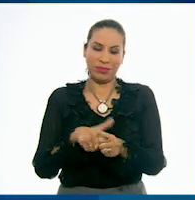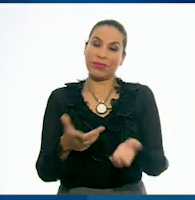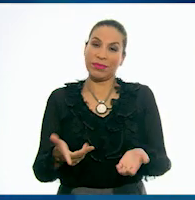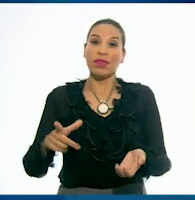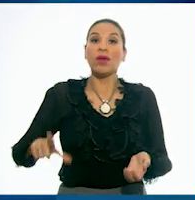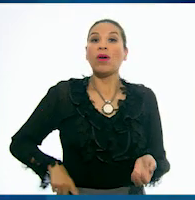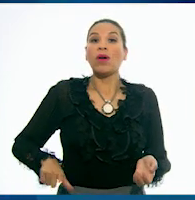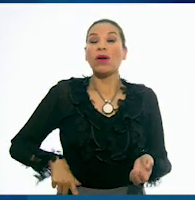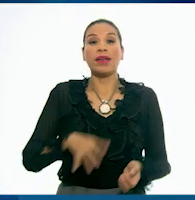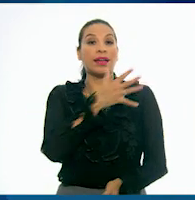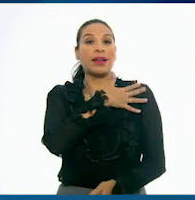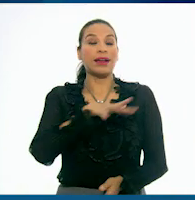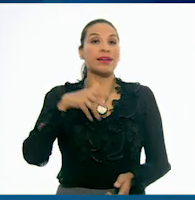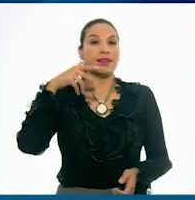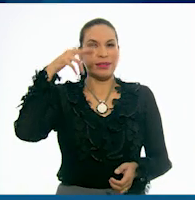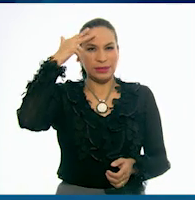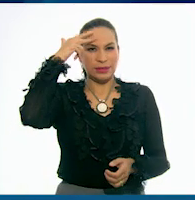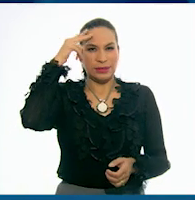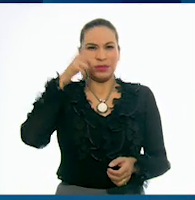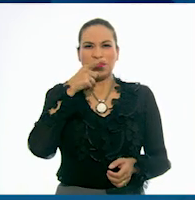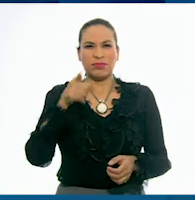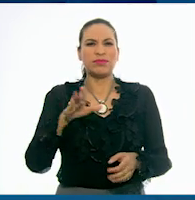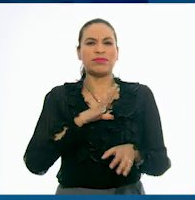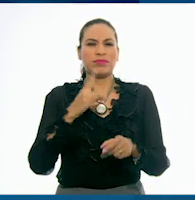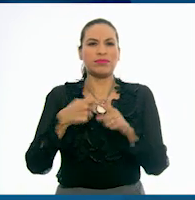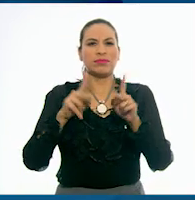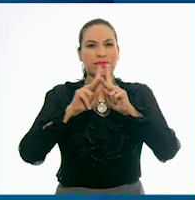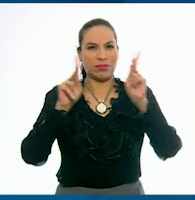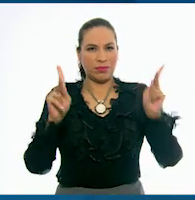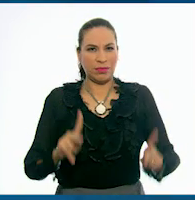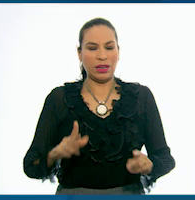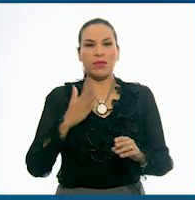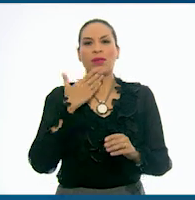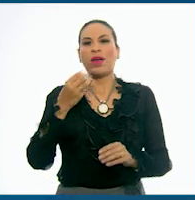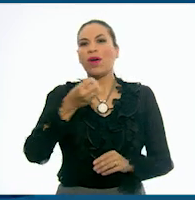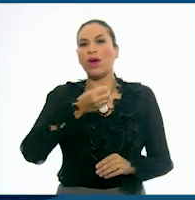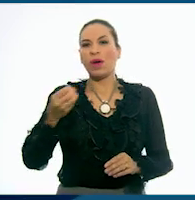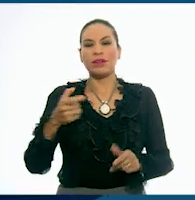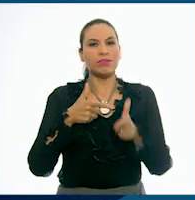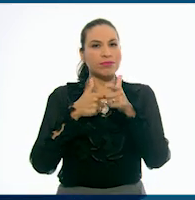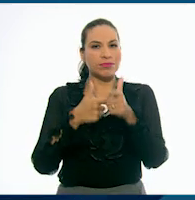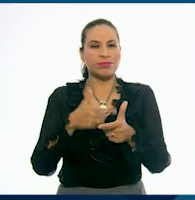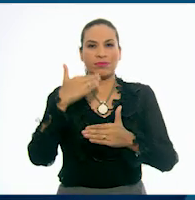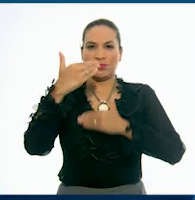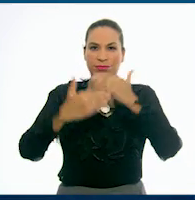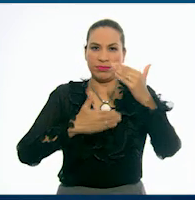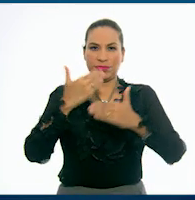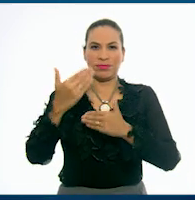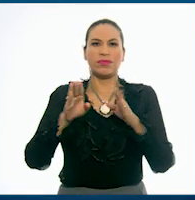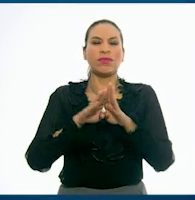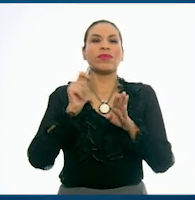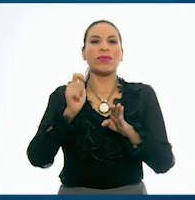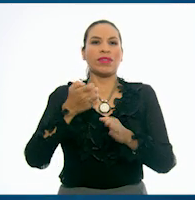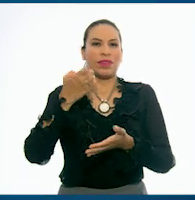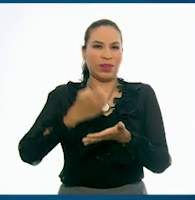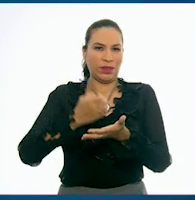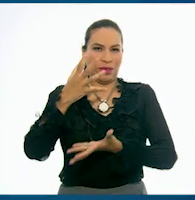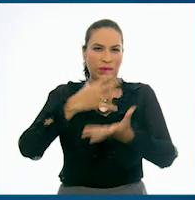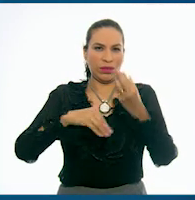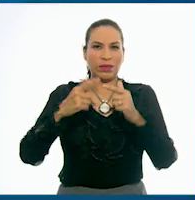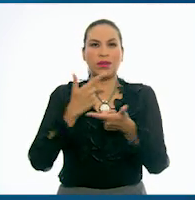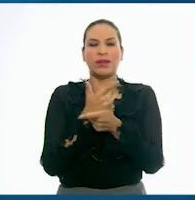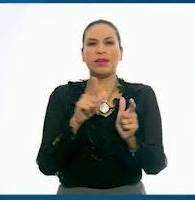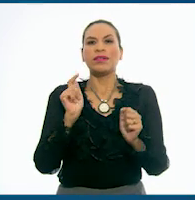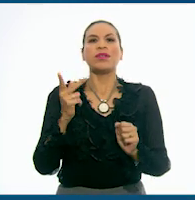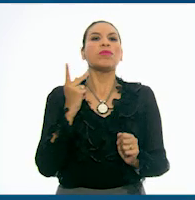El gobierno del general Díaz tuvo como consigna la pacificación y el orden, seguidos del progreso económico, pero las